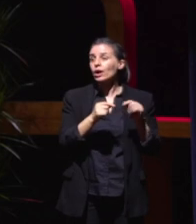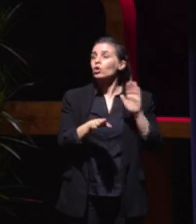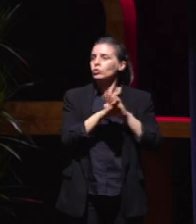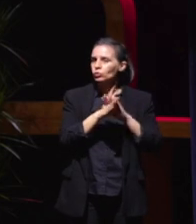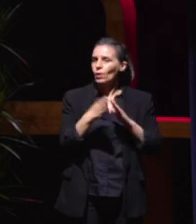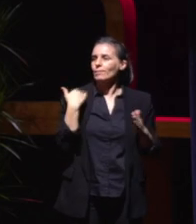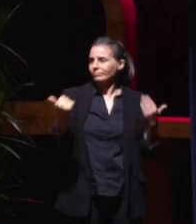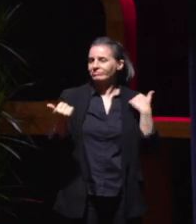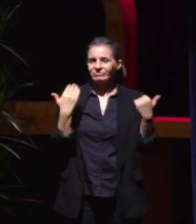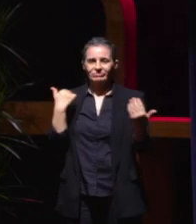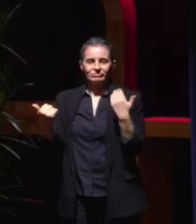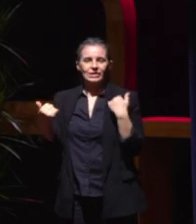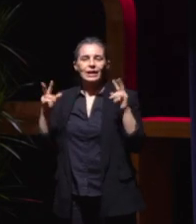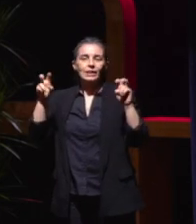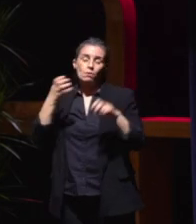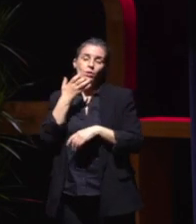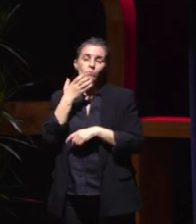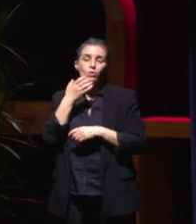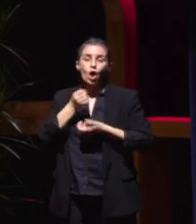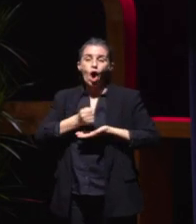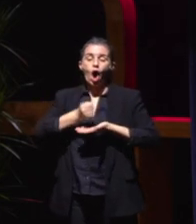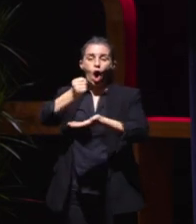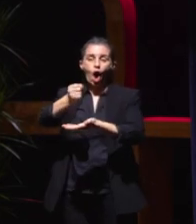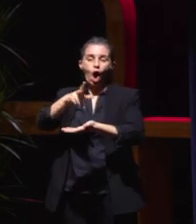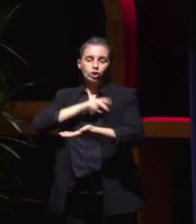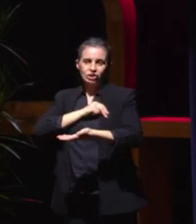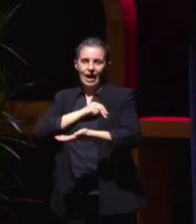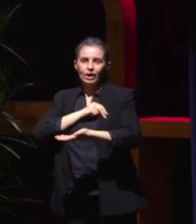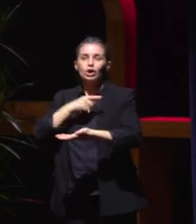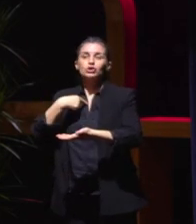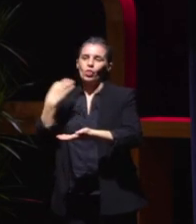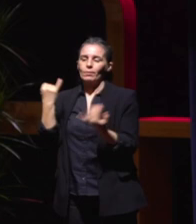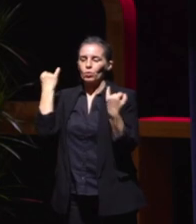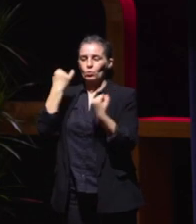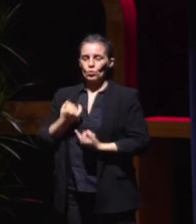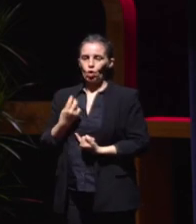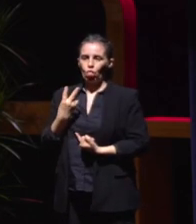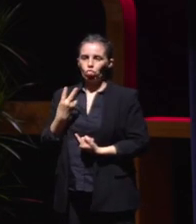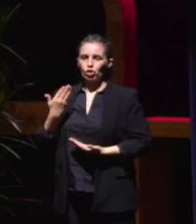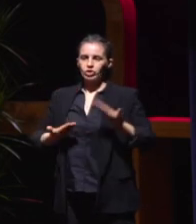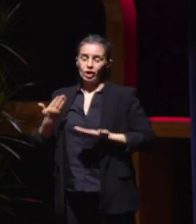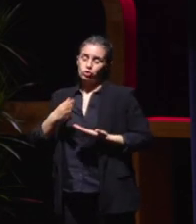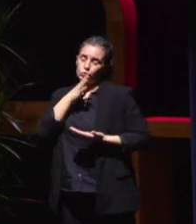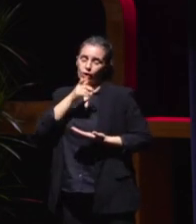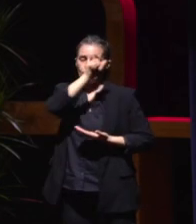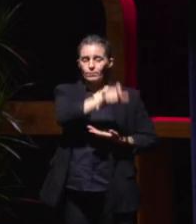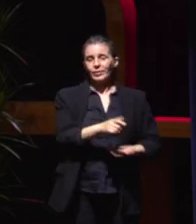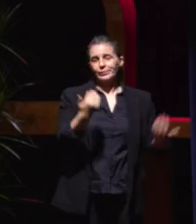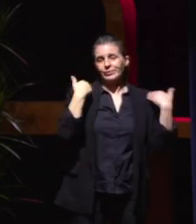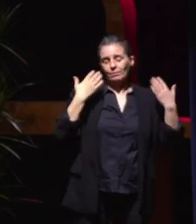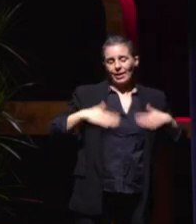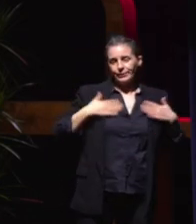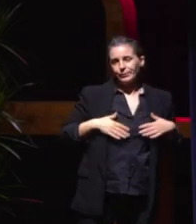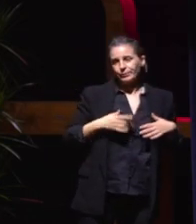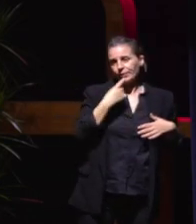los Oscar en los que es un programa que he tenido que adelgazar dos kilos Porque me dijo el de estilismo tía te van a querer más